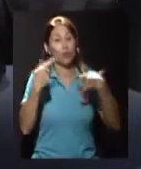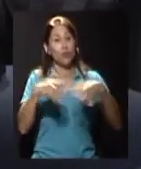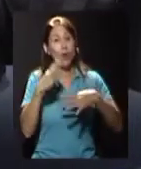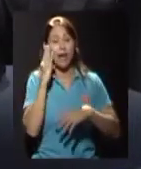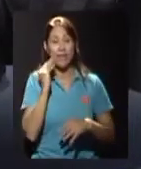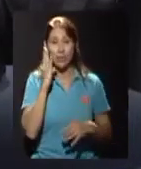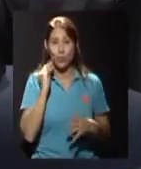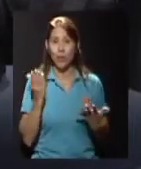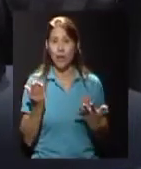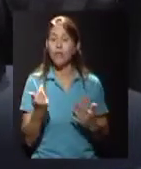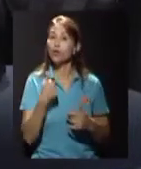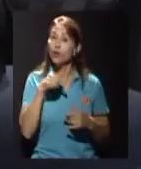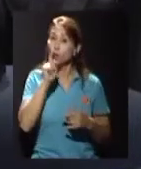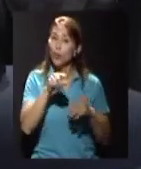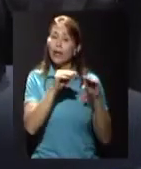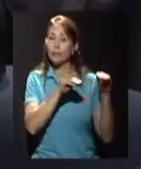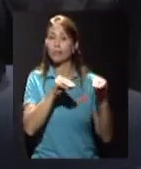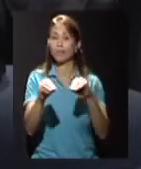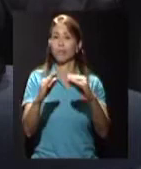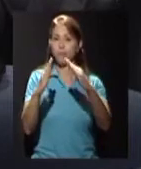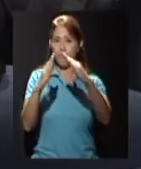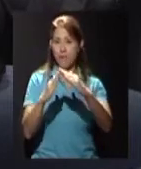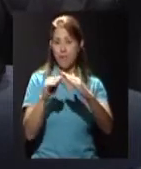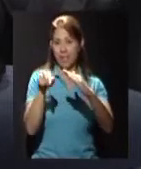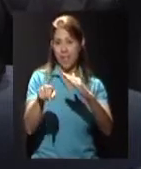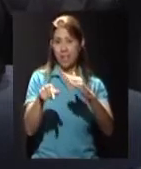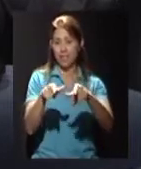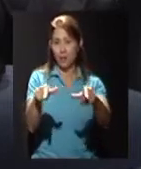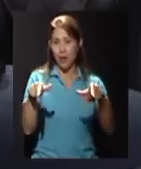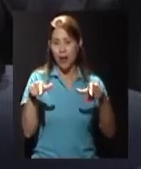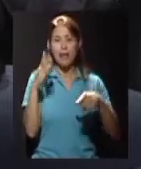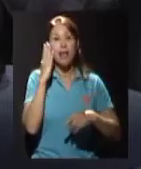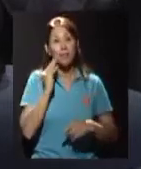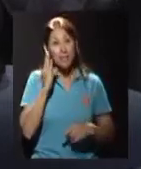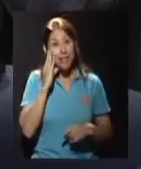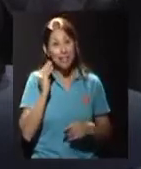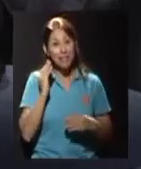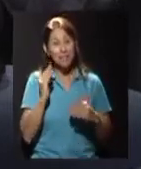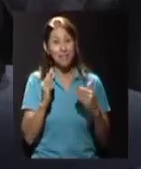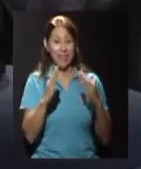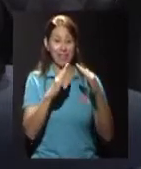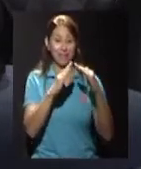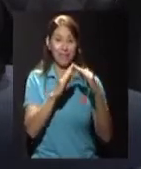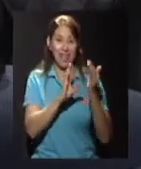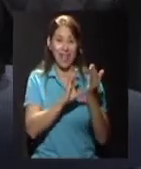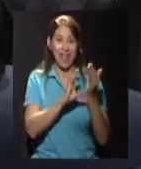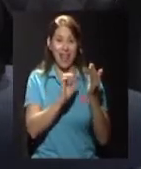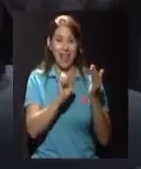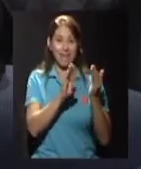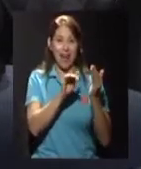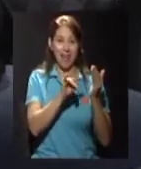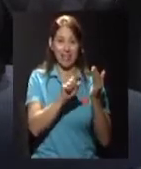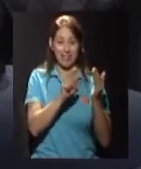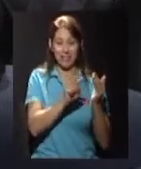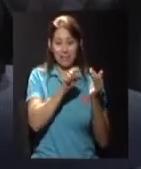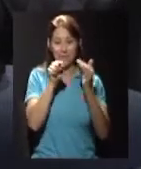vivir en el sitio que fue una experiencia maravillosa tener la casa del médico a la parte lewis y